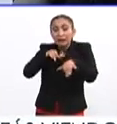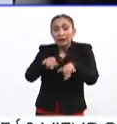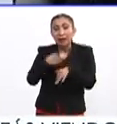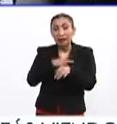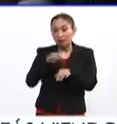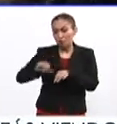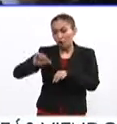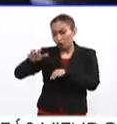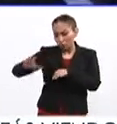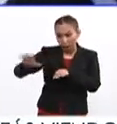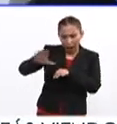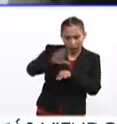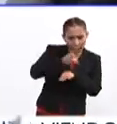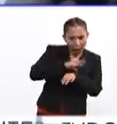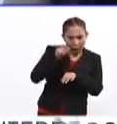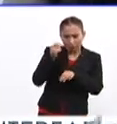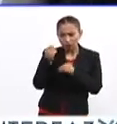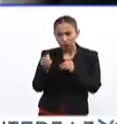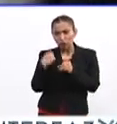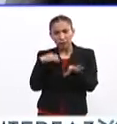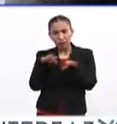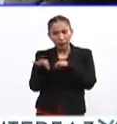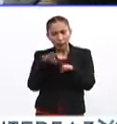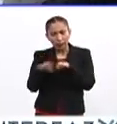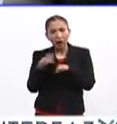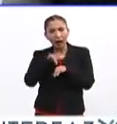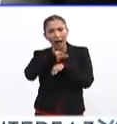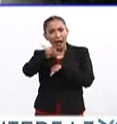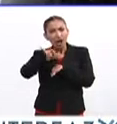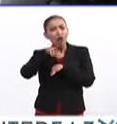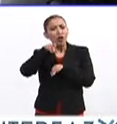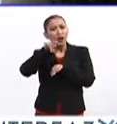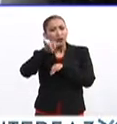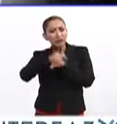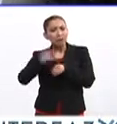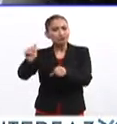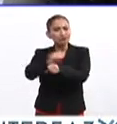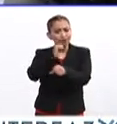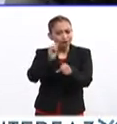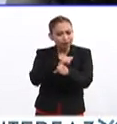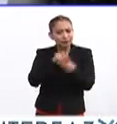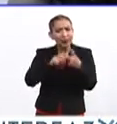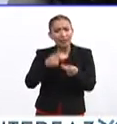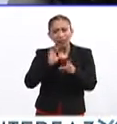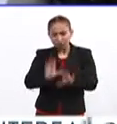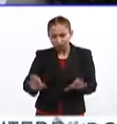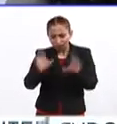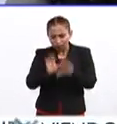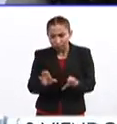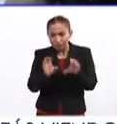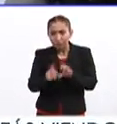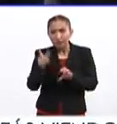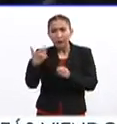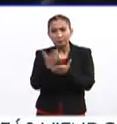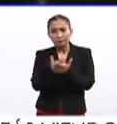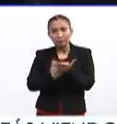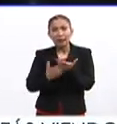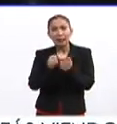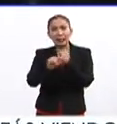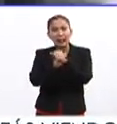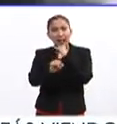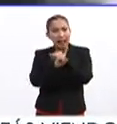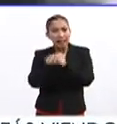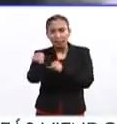términos sectoriales va a haber muchos empleos en aeronáutica, en automotriz, en informática, en la economía